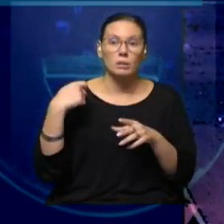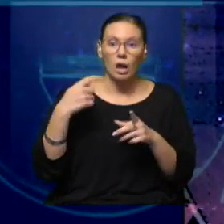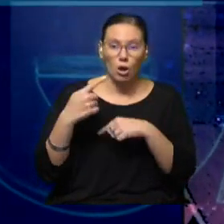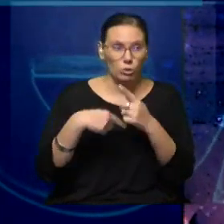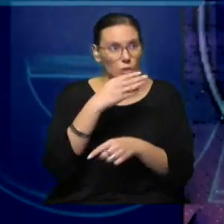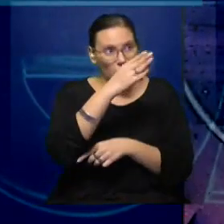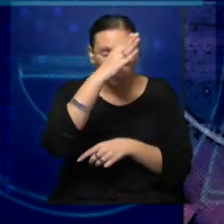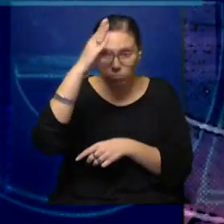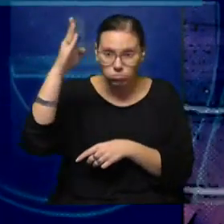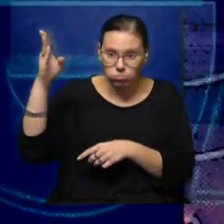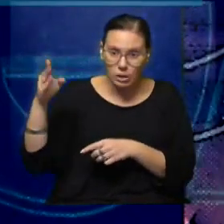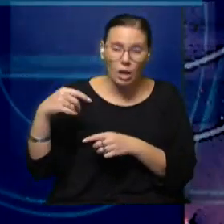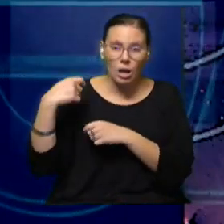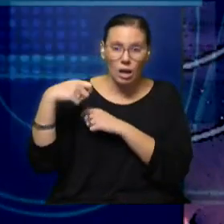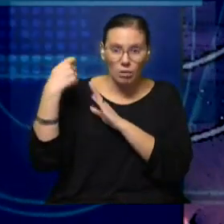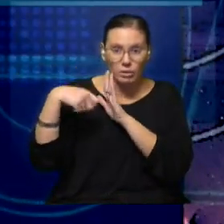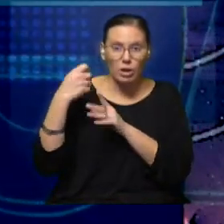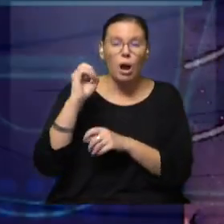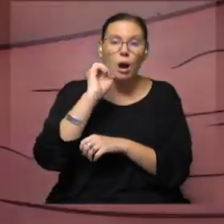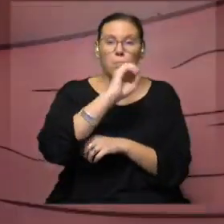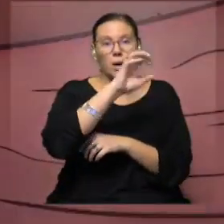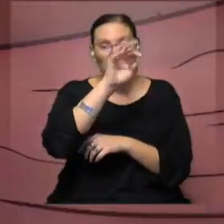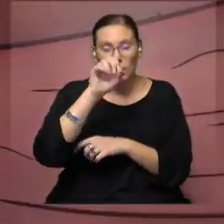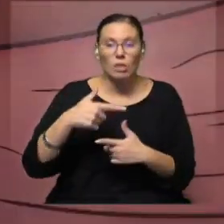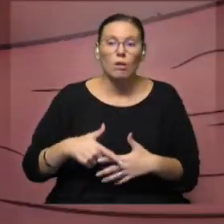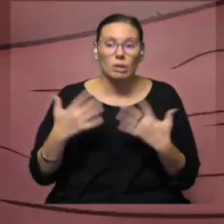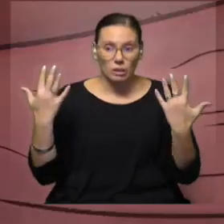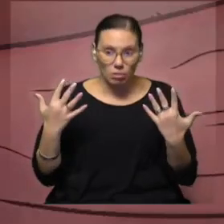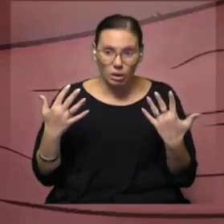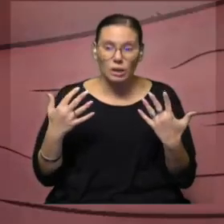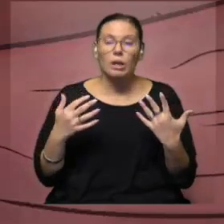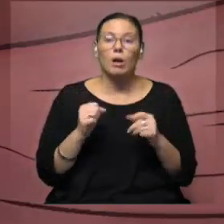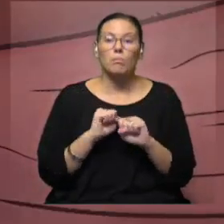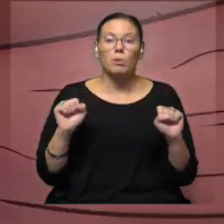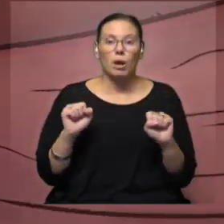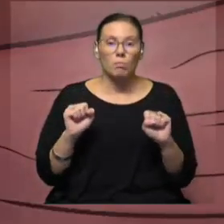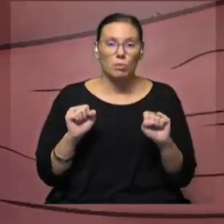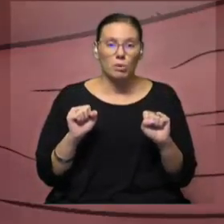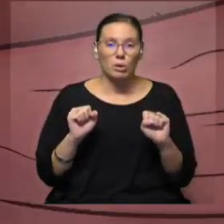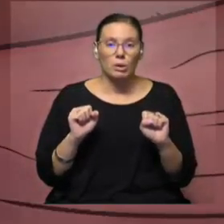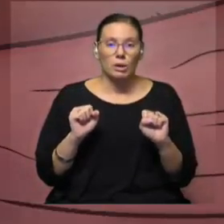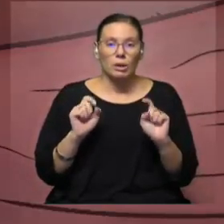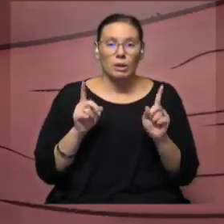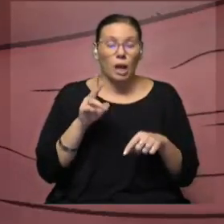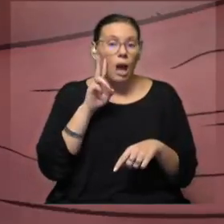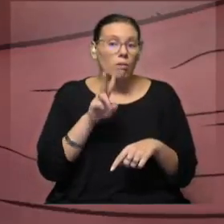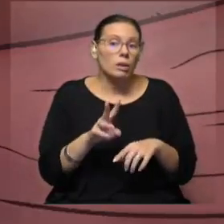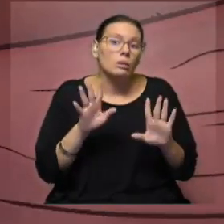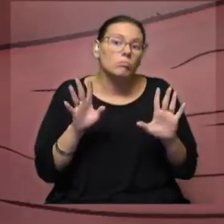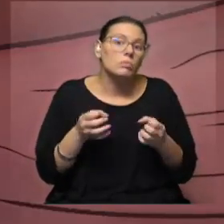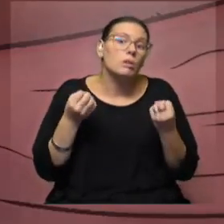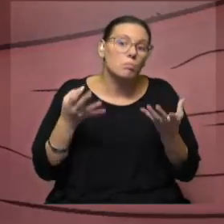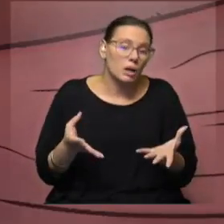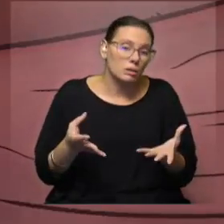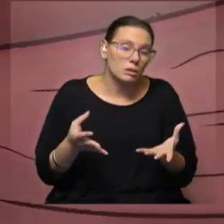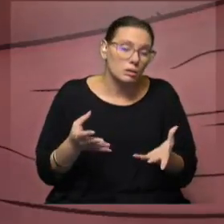viajando? Sí, me parece que lo vamos a seguir mandando a festivales de las cuales puede calificar y veremos qué sale,